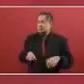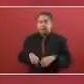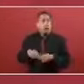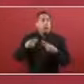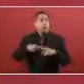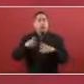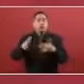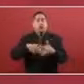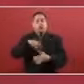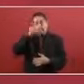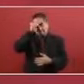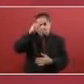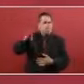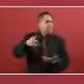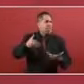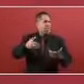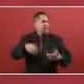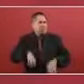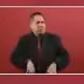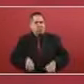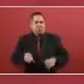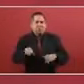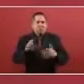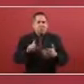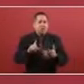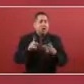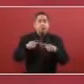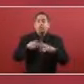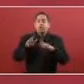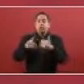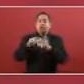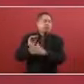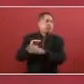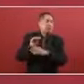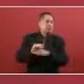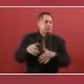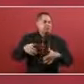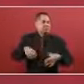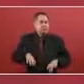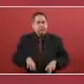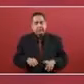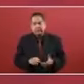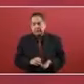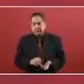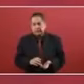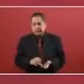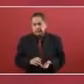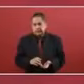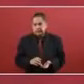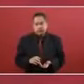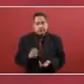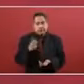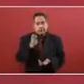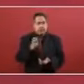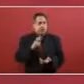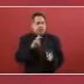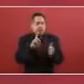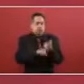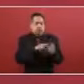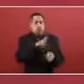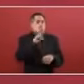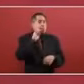pueblo, se les olvidó la gente. Entonces, es